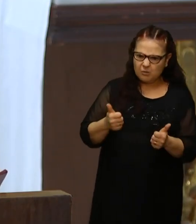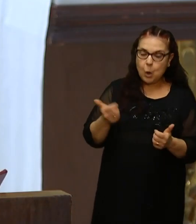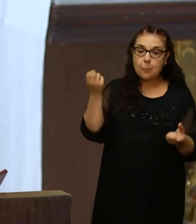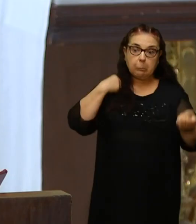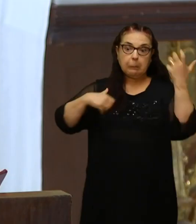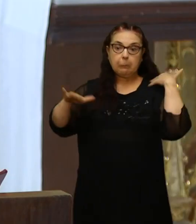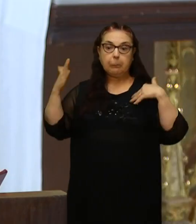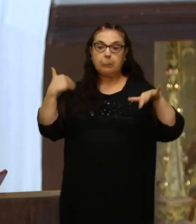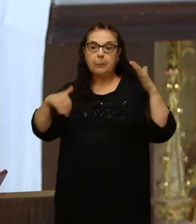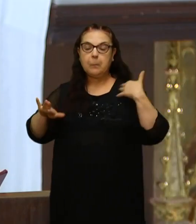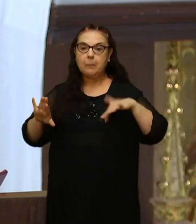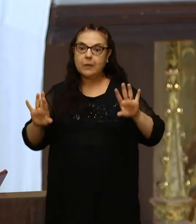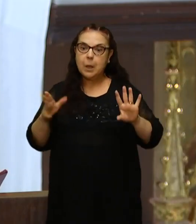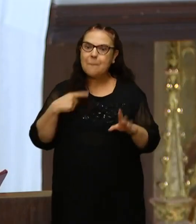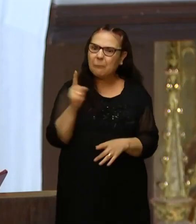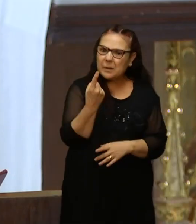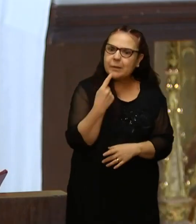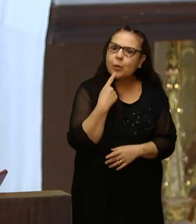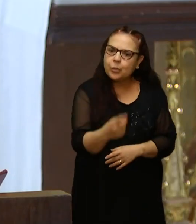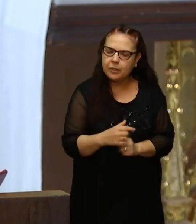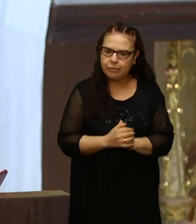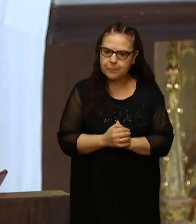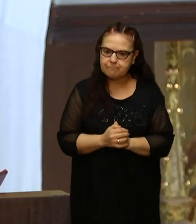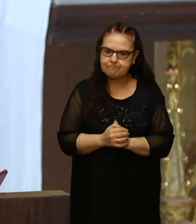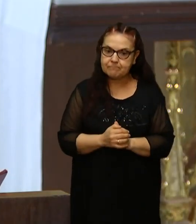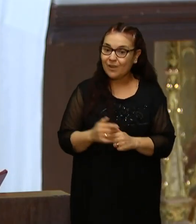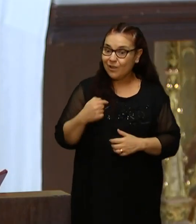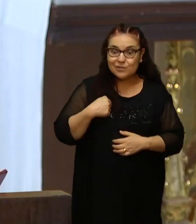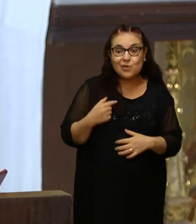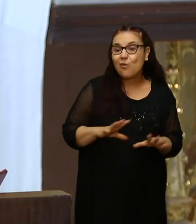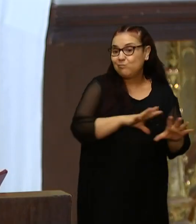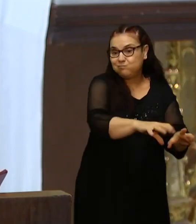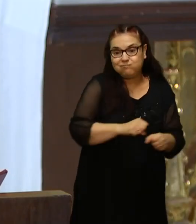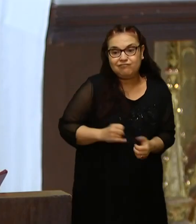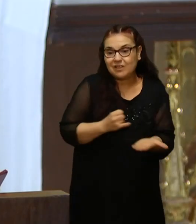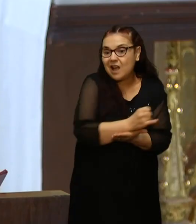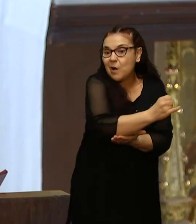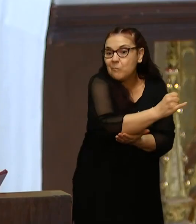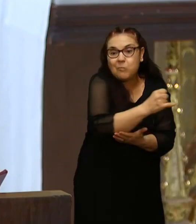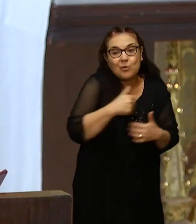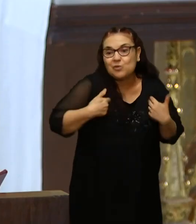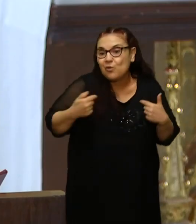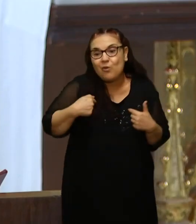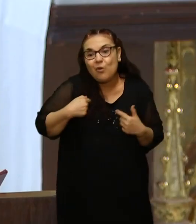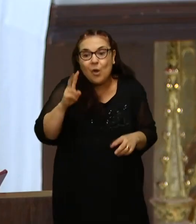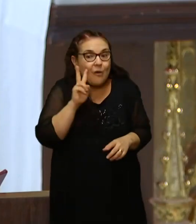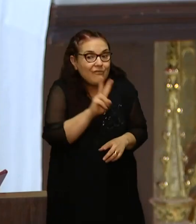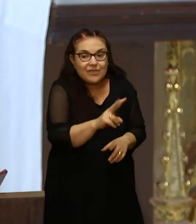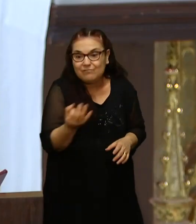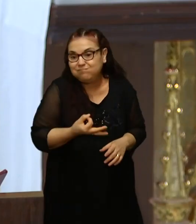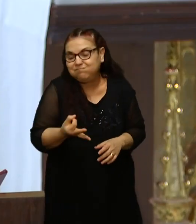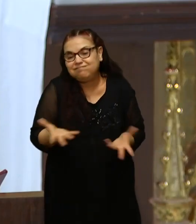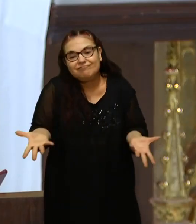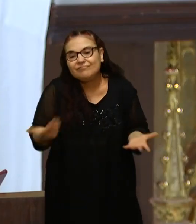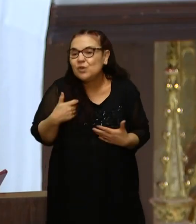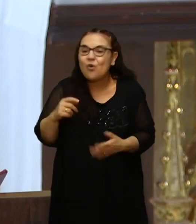excusarse. El primero le dijo: «He comprado un campo y necesito ir a verlo. Dispénsame, por